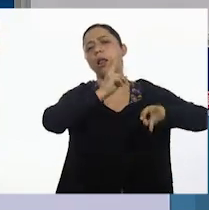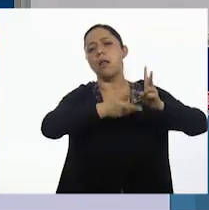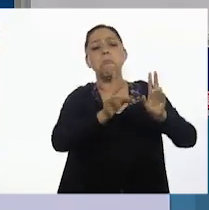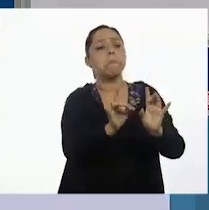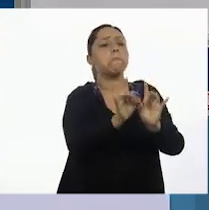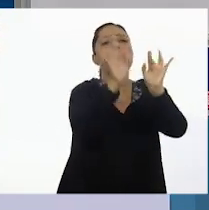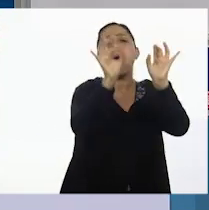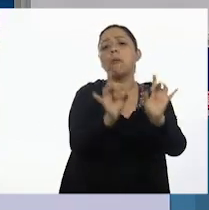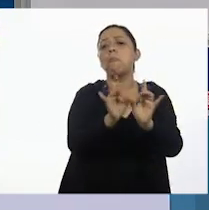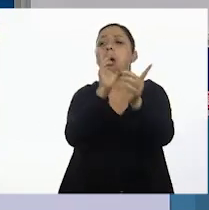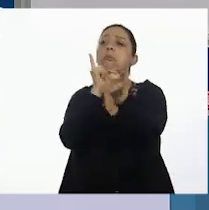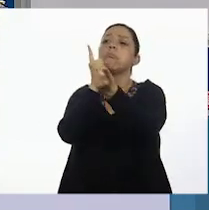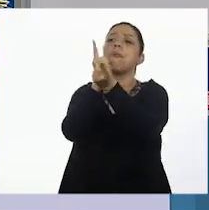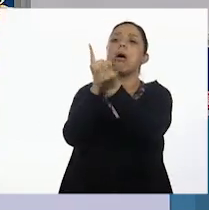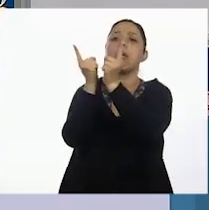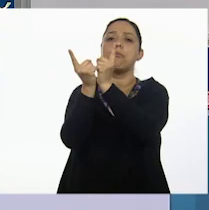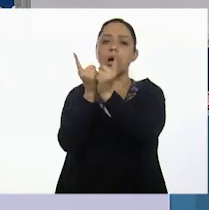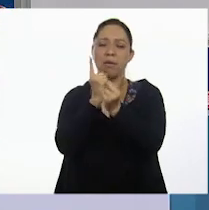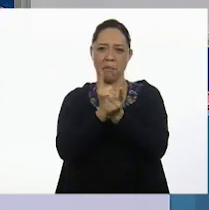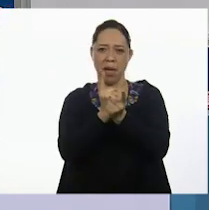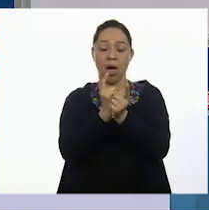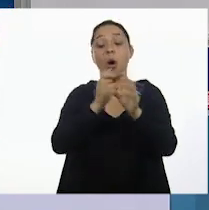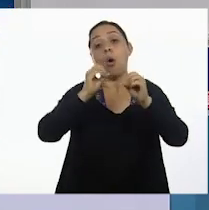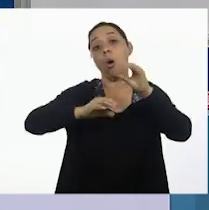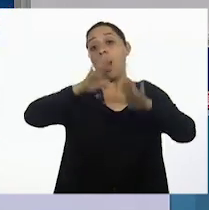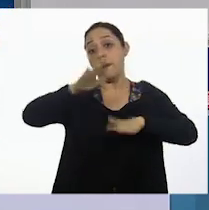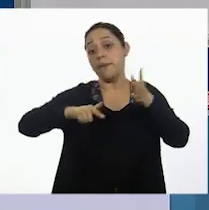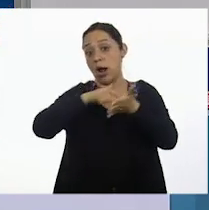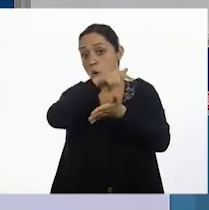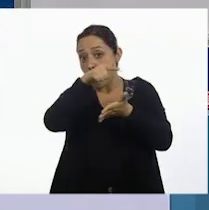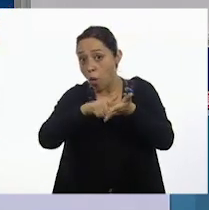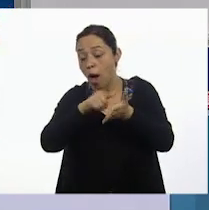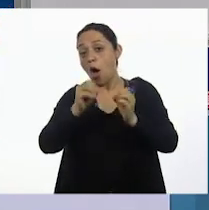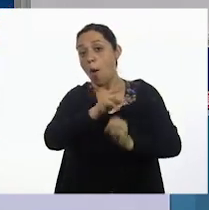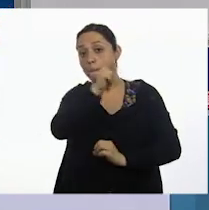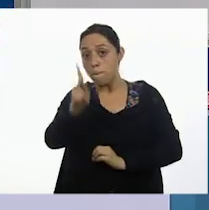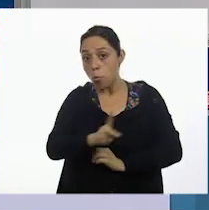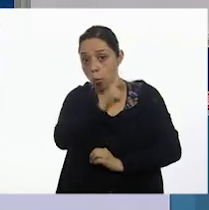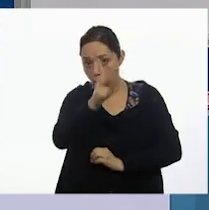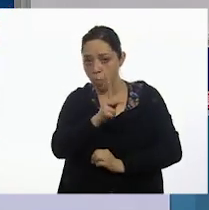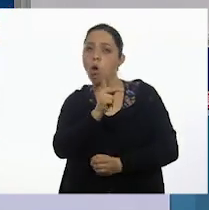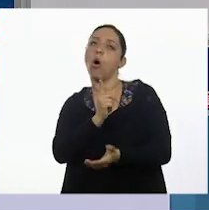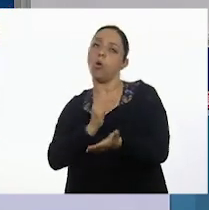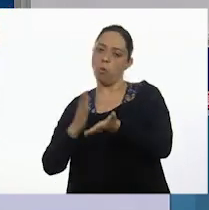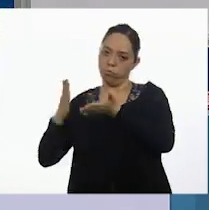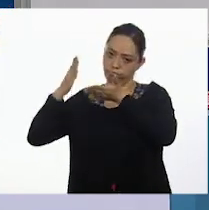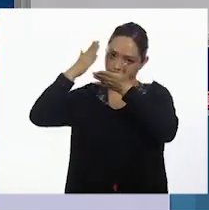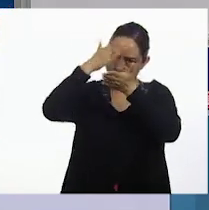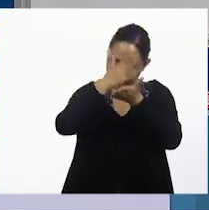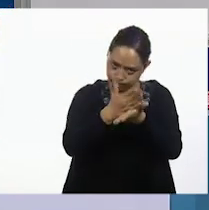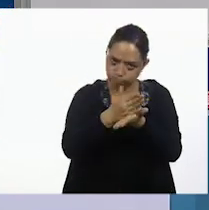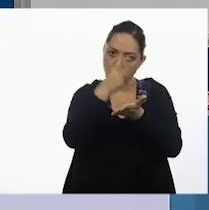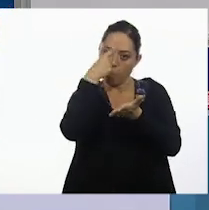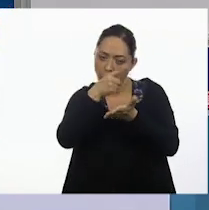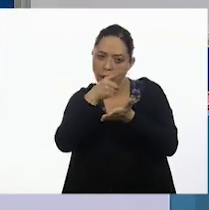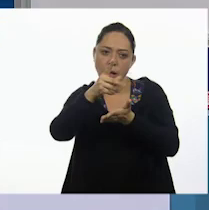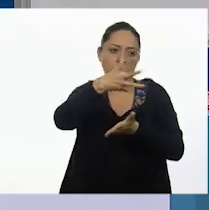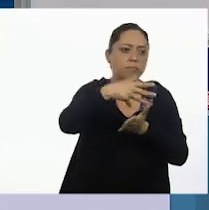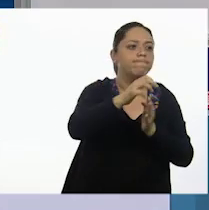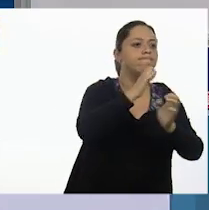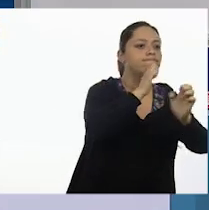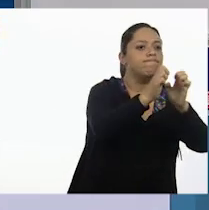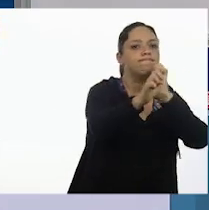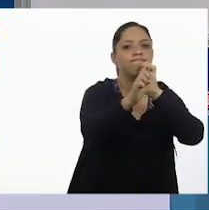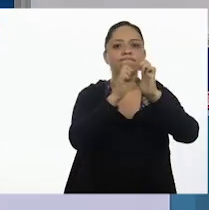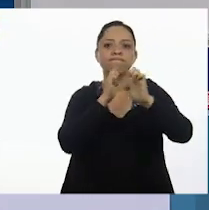de casualidad. Otras veces sí acuden a un lugar o pueblo con la intención de entrevistar a los pobladores o a las personas que